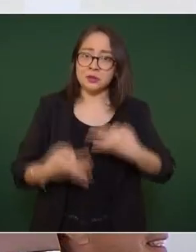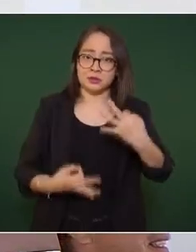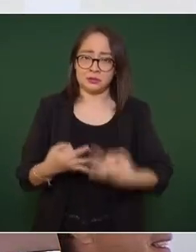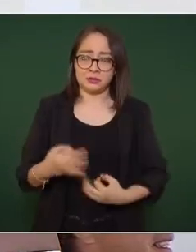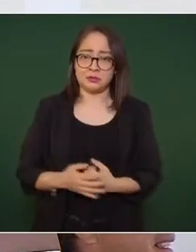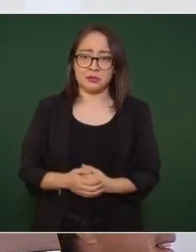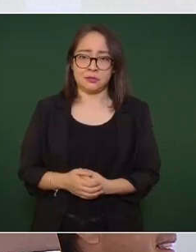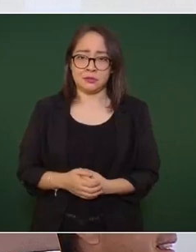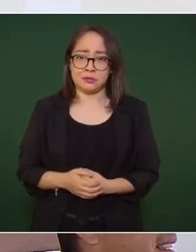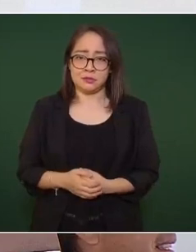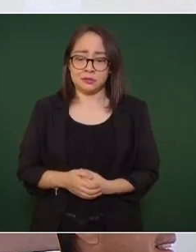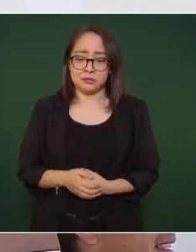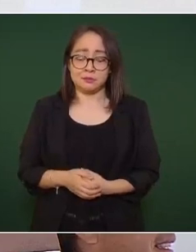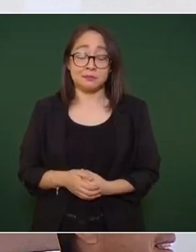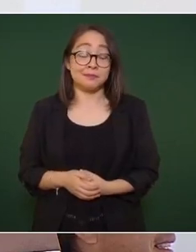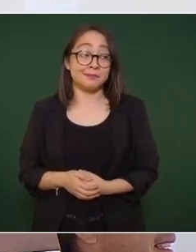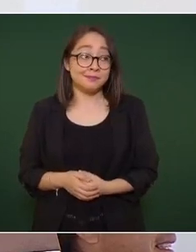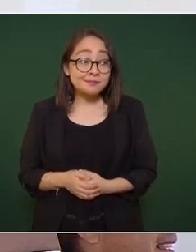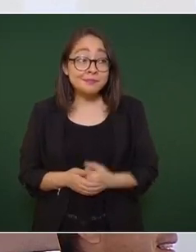y de